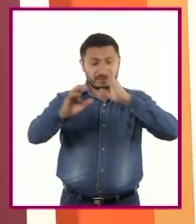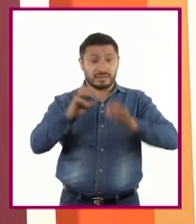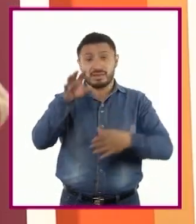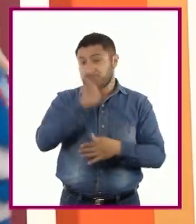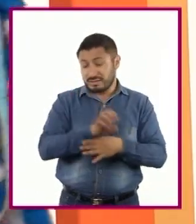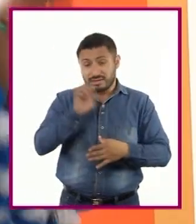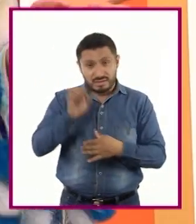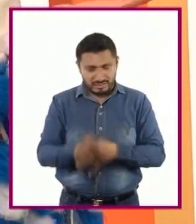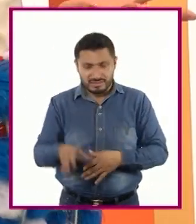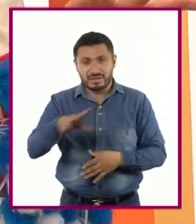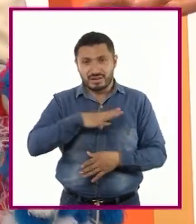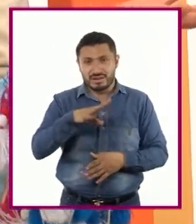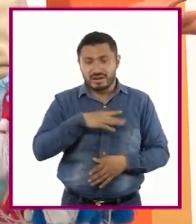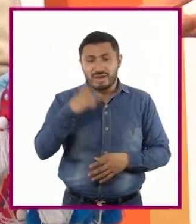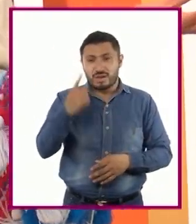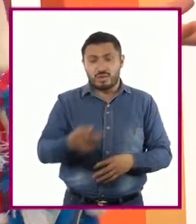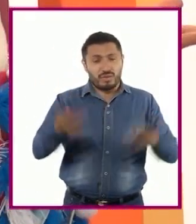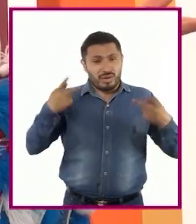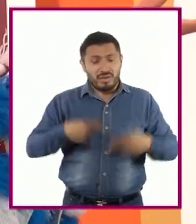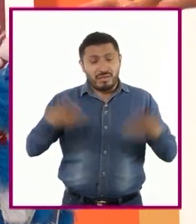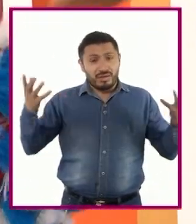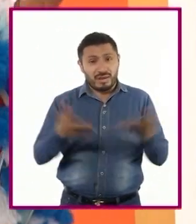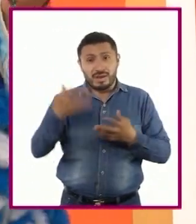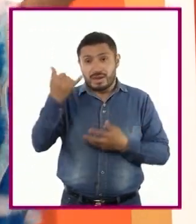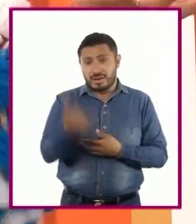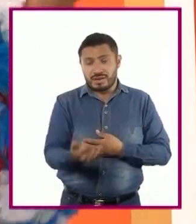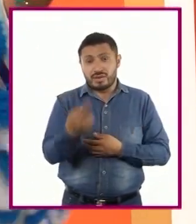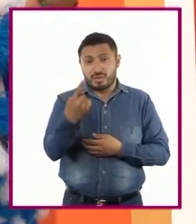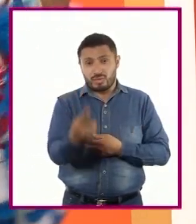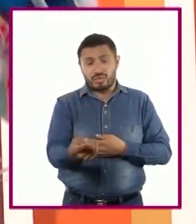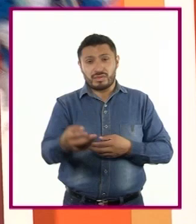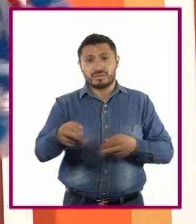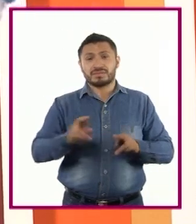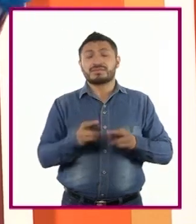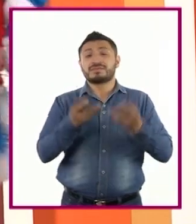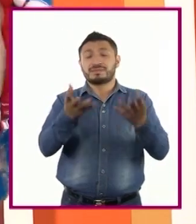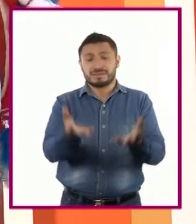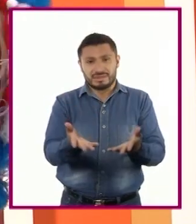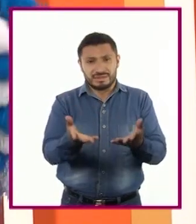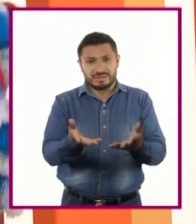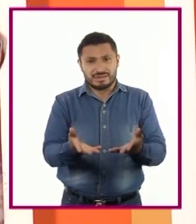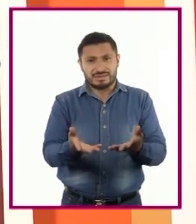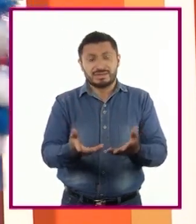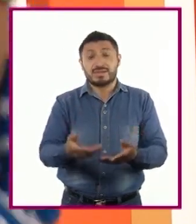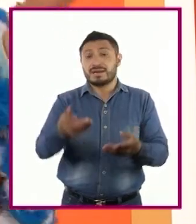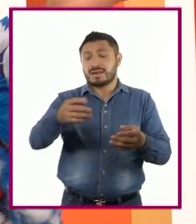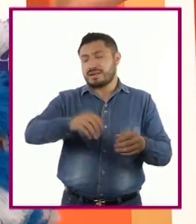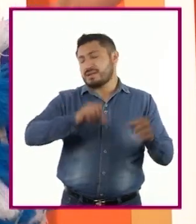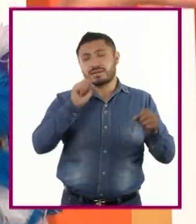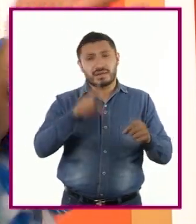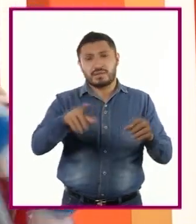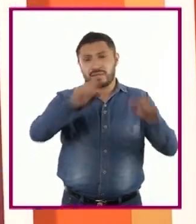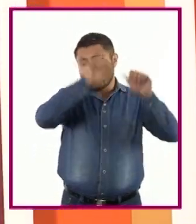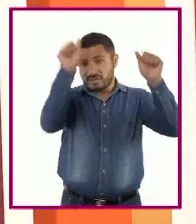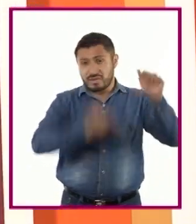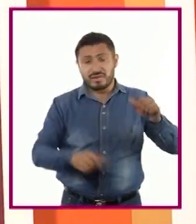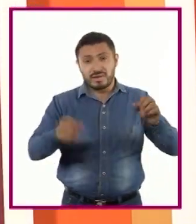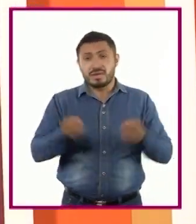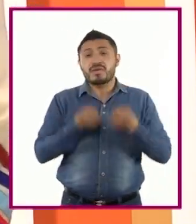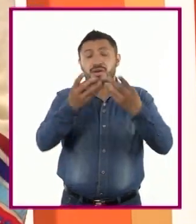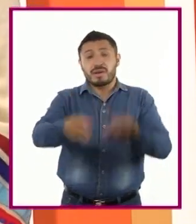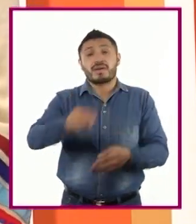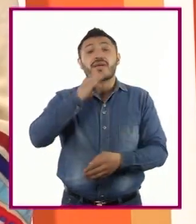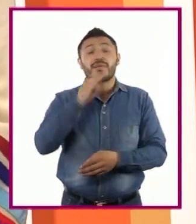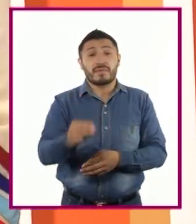lo tanto, hay un creador y un receptor. Y entre ellos, la obra artística que transmite un mensaje.